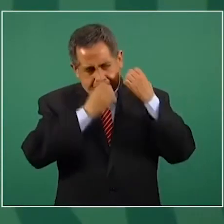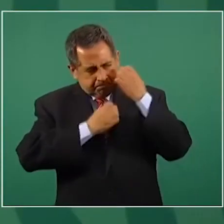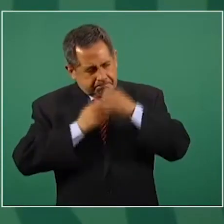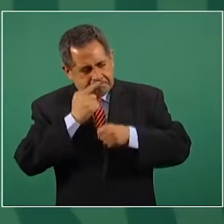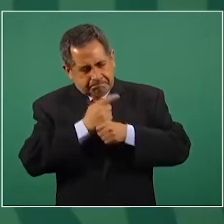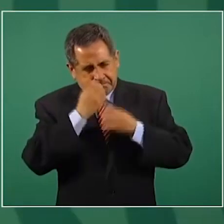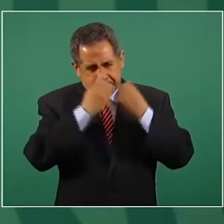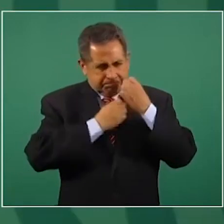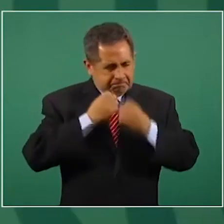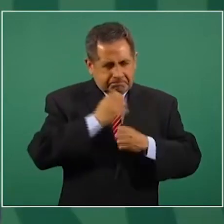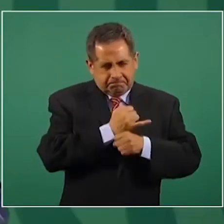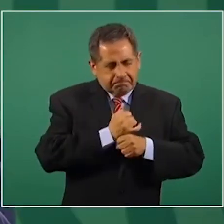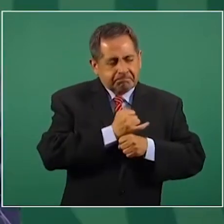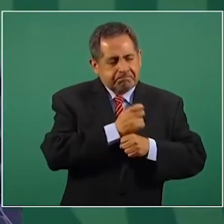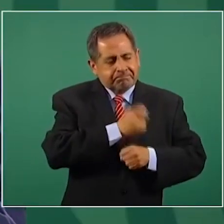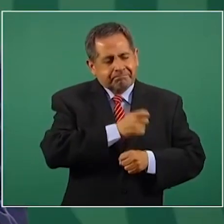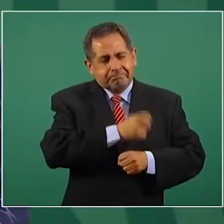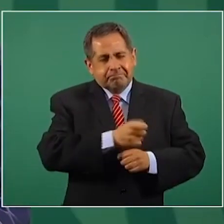Entonces,